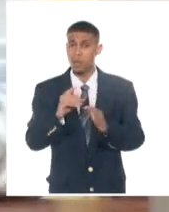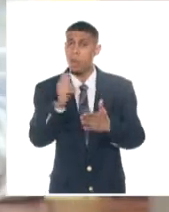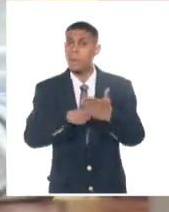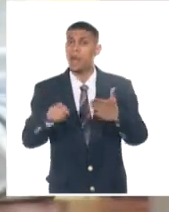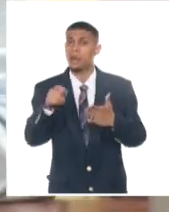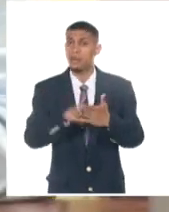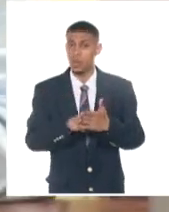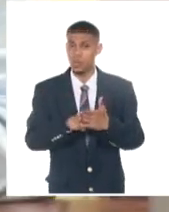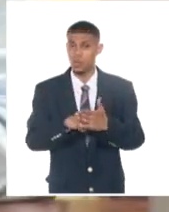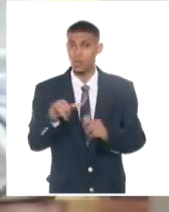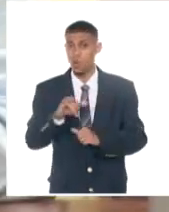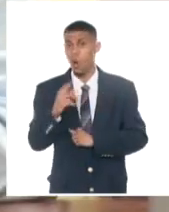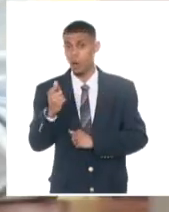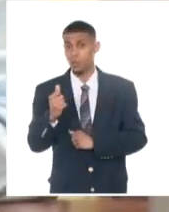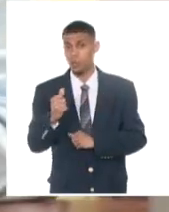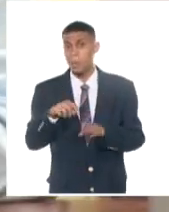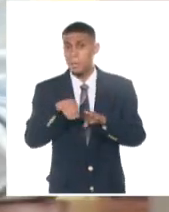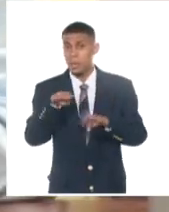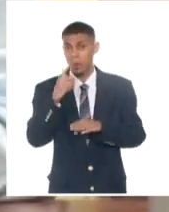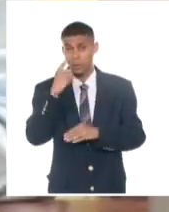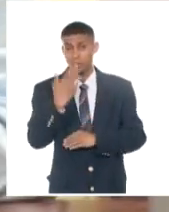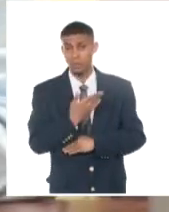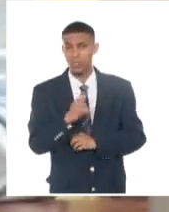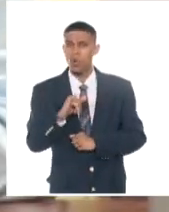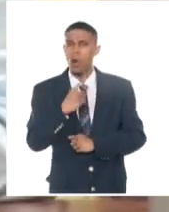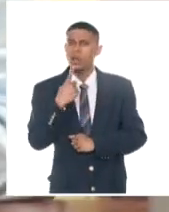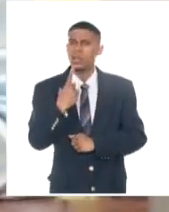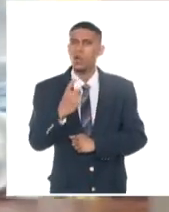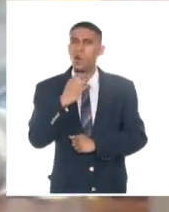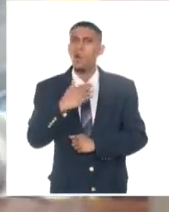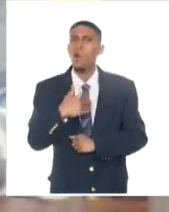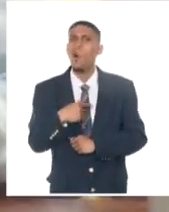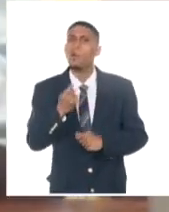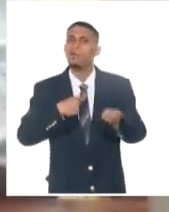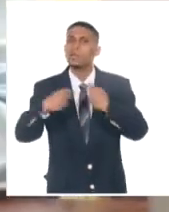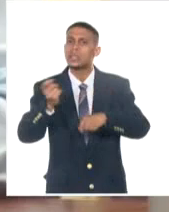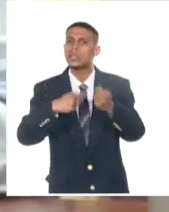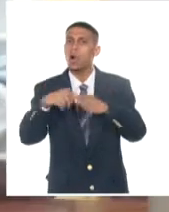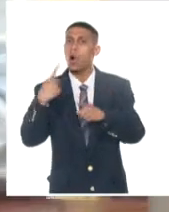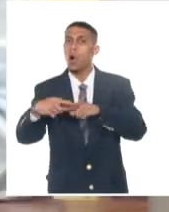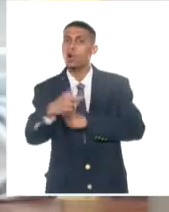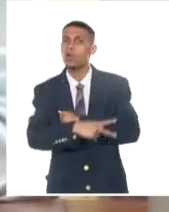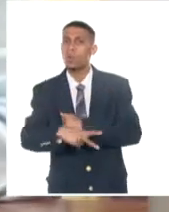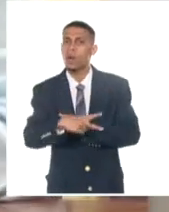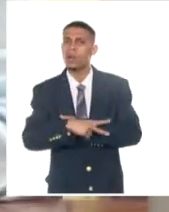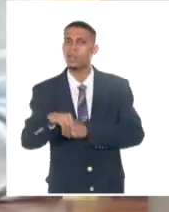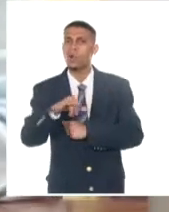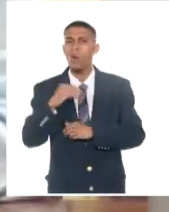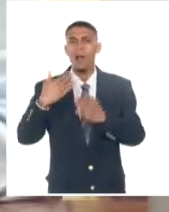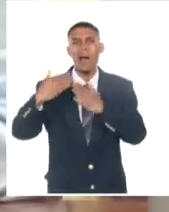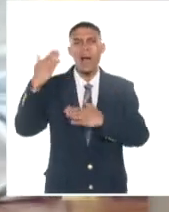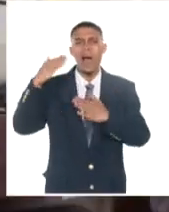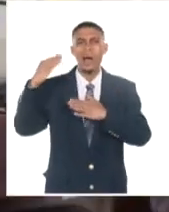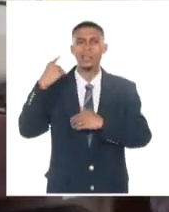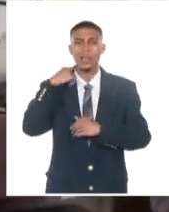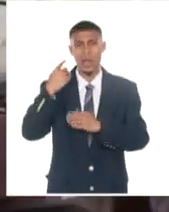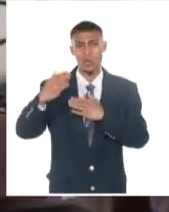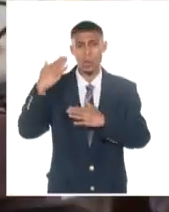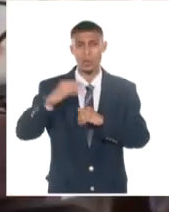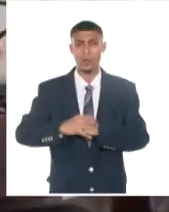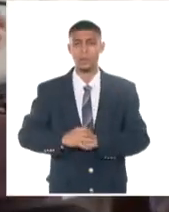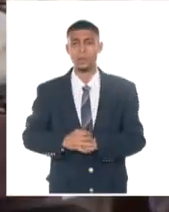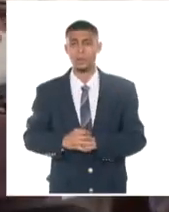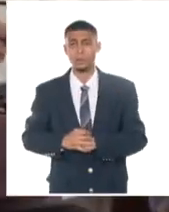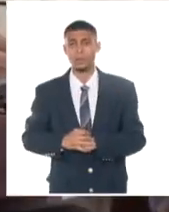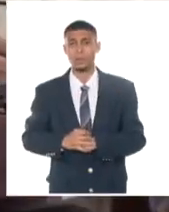titular de Economía y Planificación, resaltó el crecimiento de las exportaciones con respecto a igual periodo de 2022.